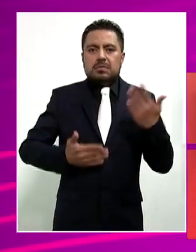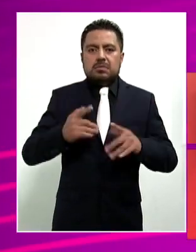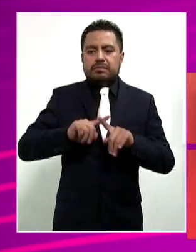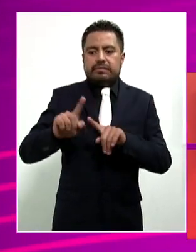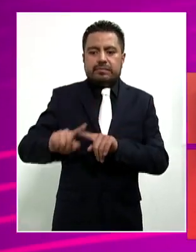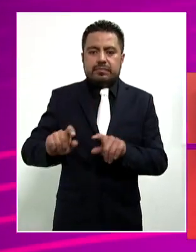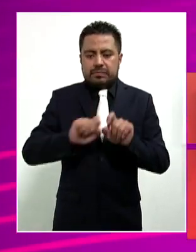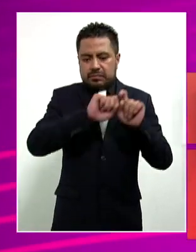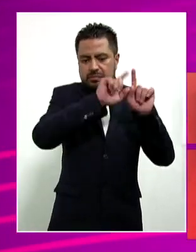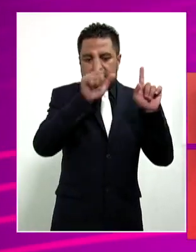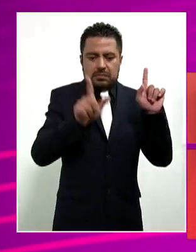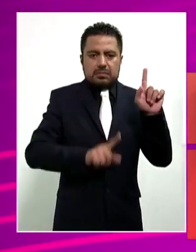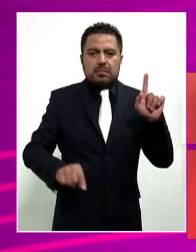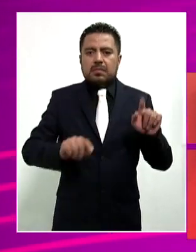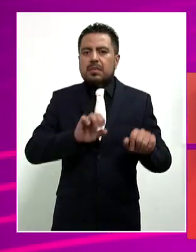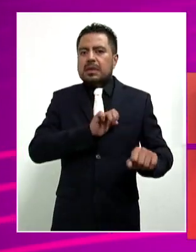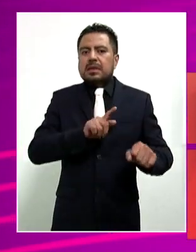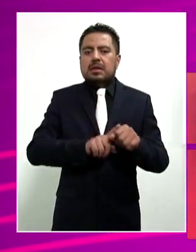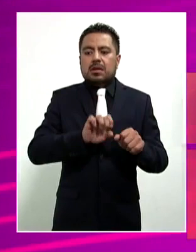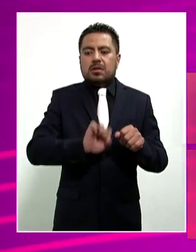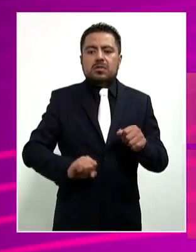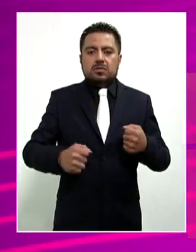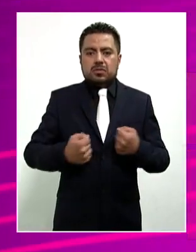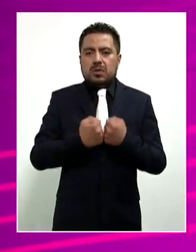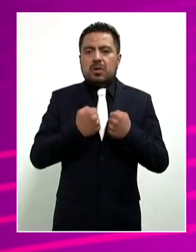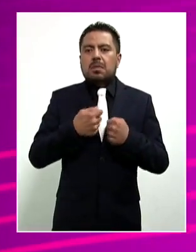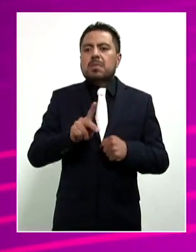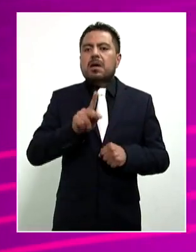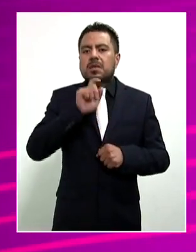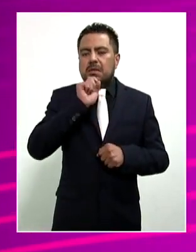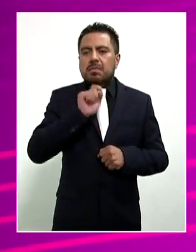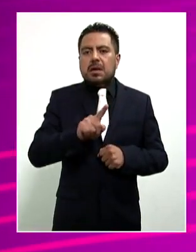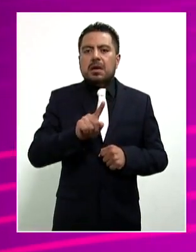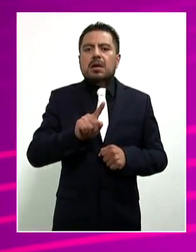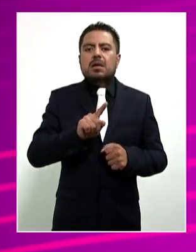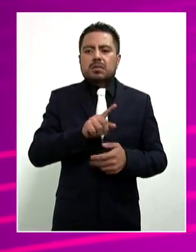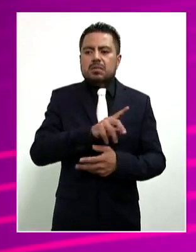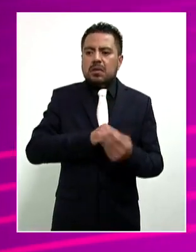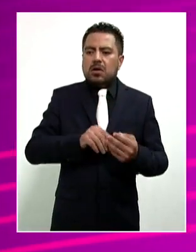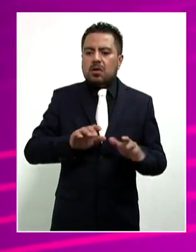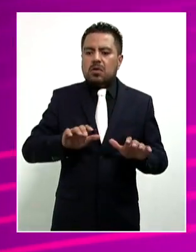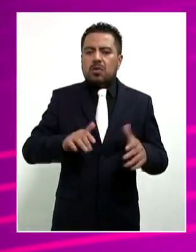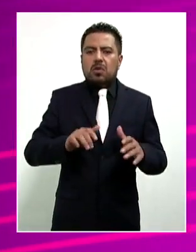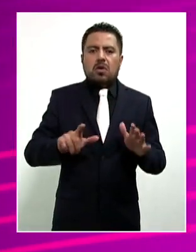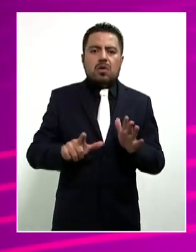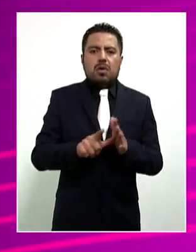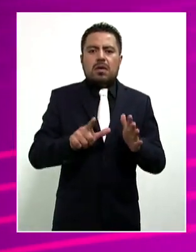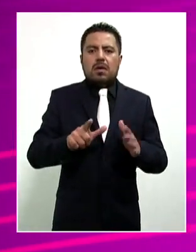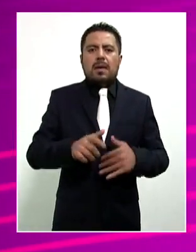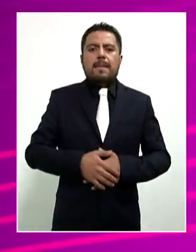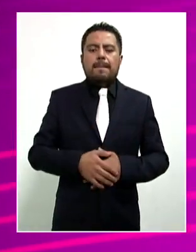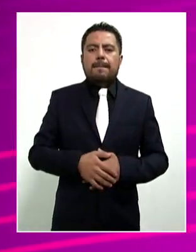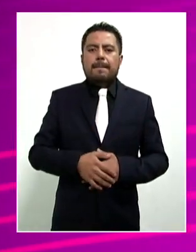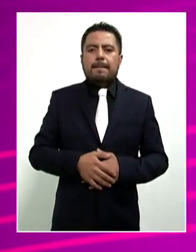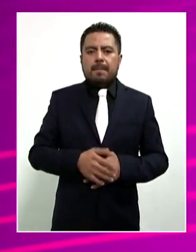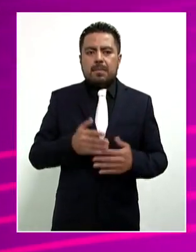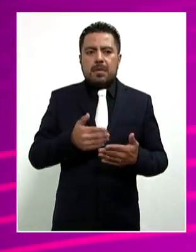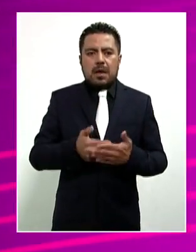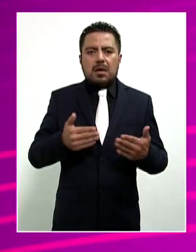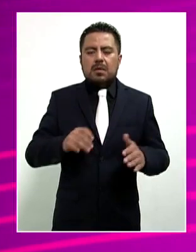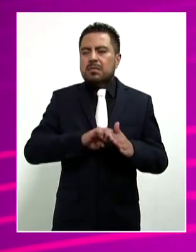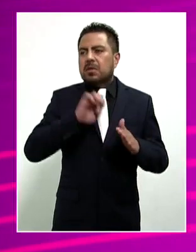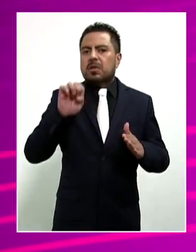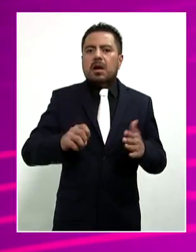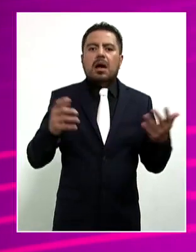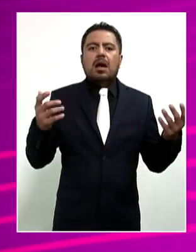partes del país, y en particular en la frontera sur, pero también estamos invirtiendo en las comunidades locales. Entonces, por ejemplo,